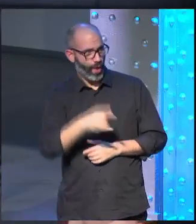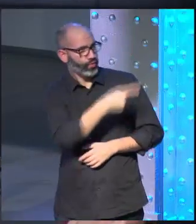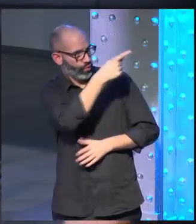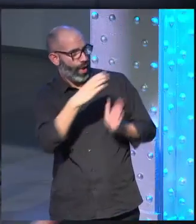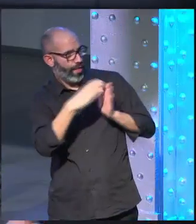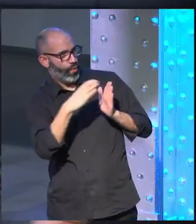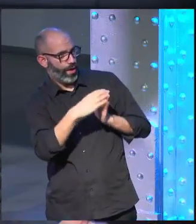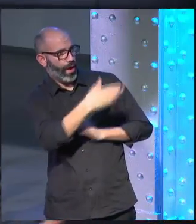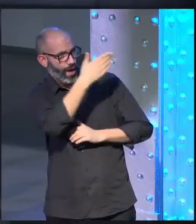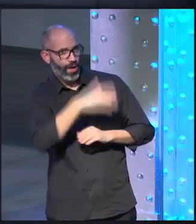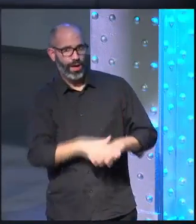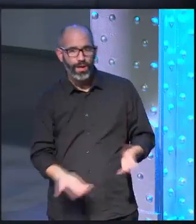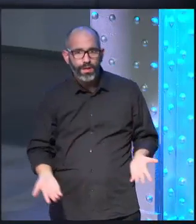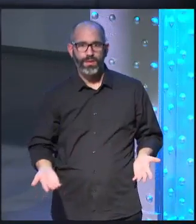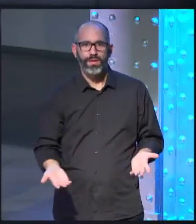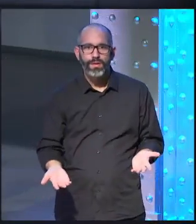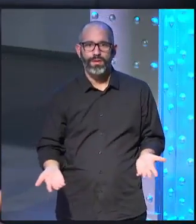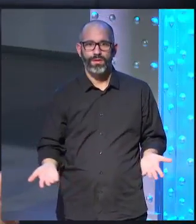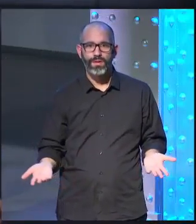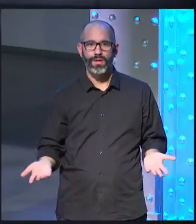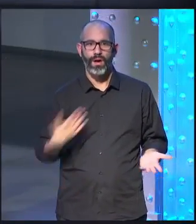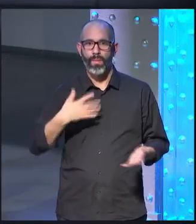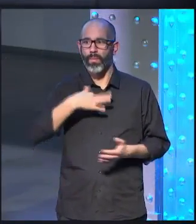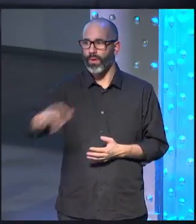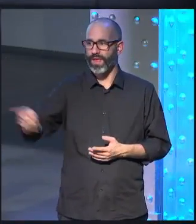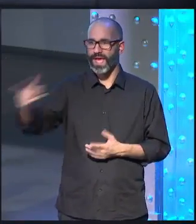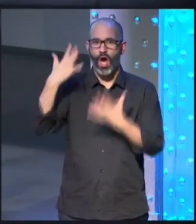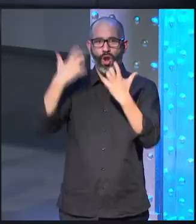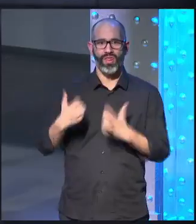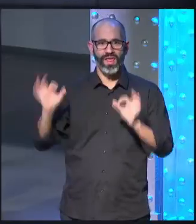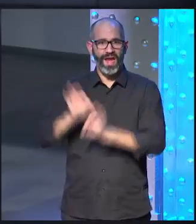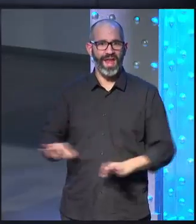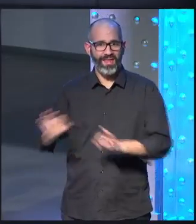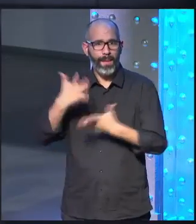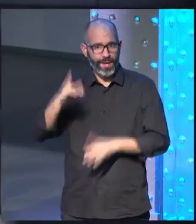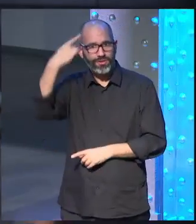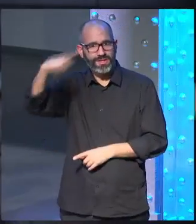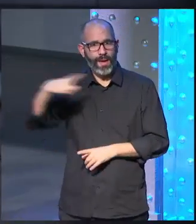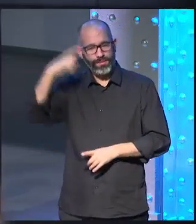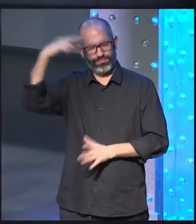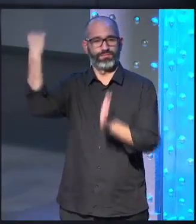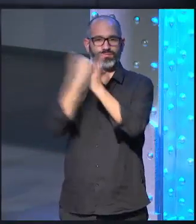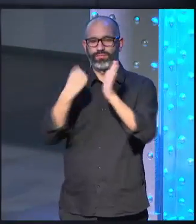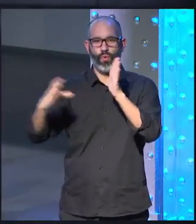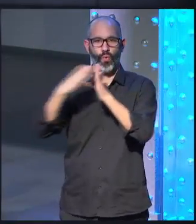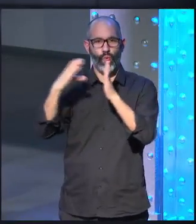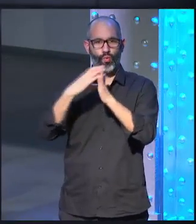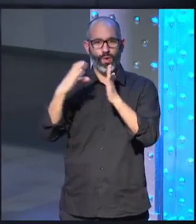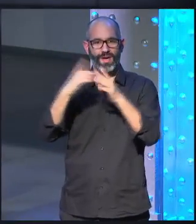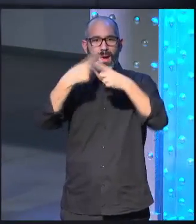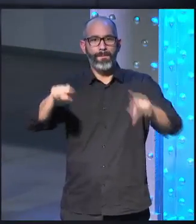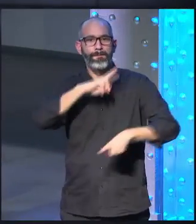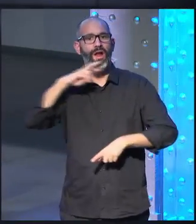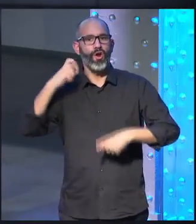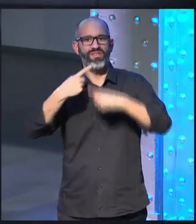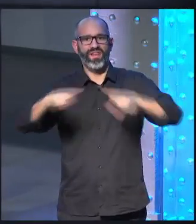Cuenca. Jo, pues probablemente no sepa nada de lo que estoy haciendo, pero sabe que soy de Cuenca. Y he encontrado mi valor diferencial, yo soy de